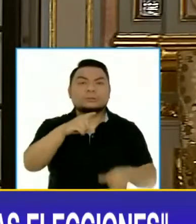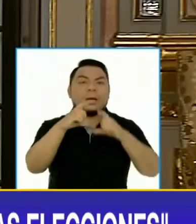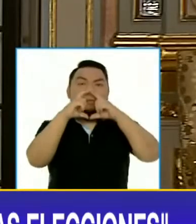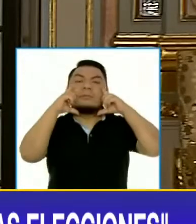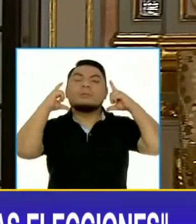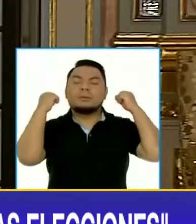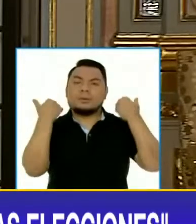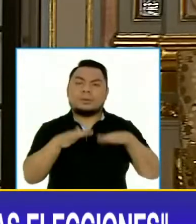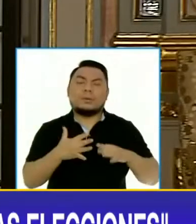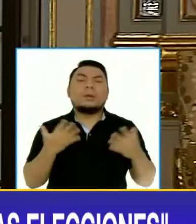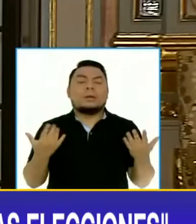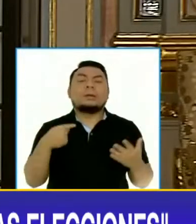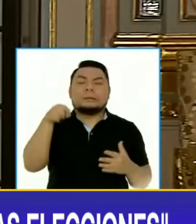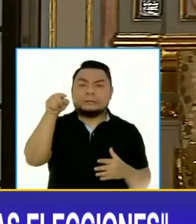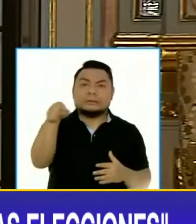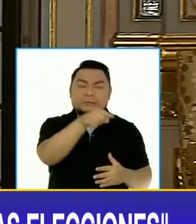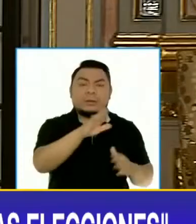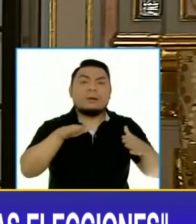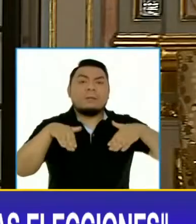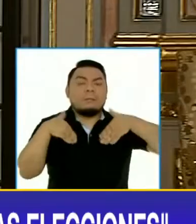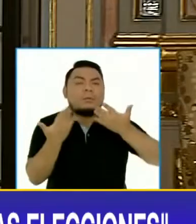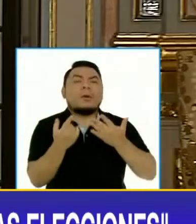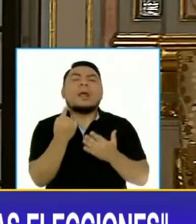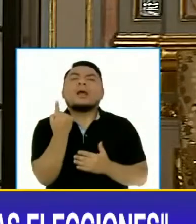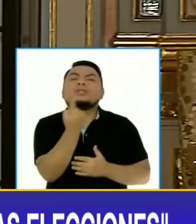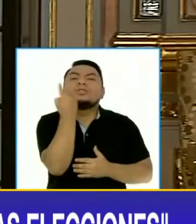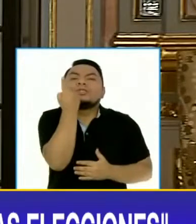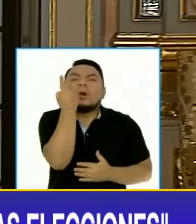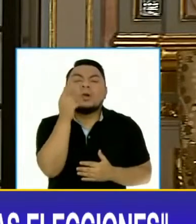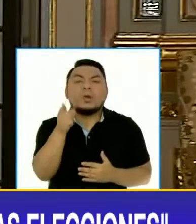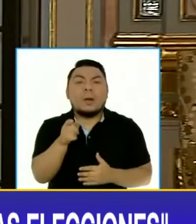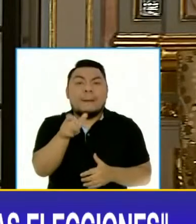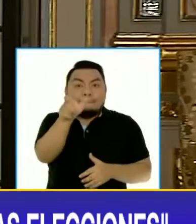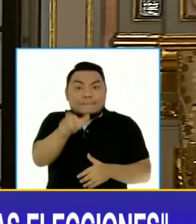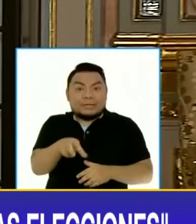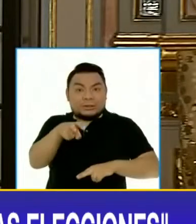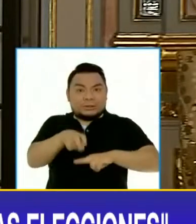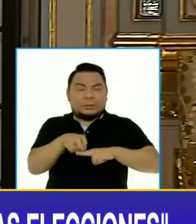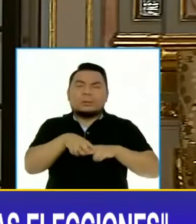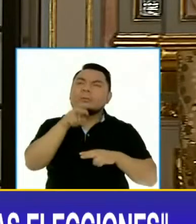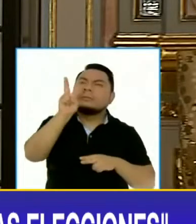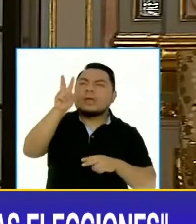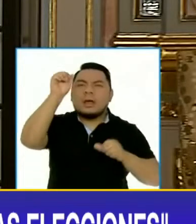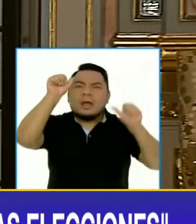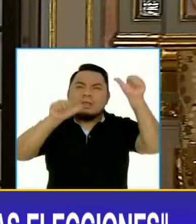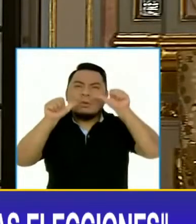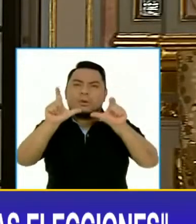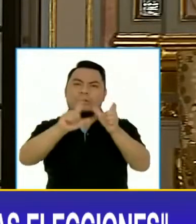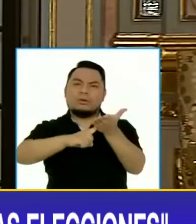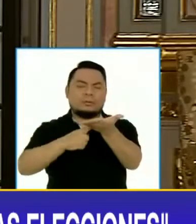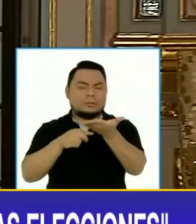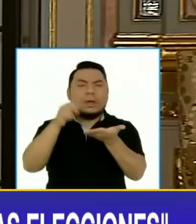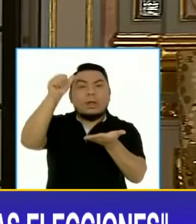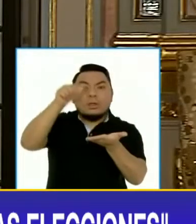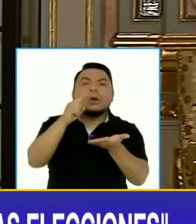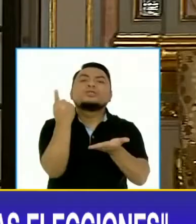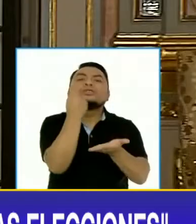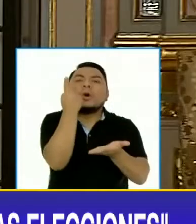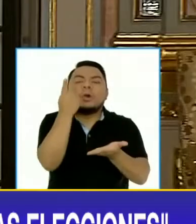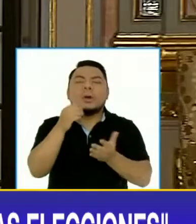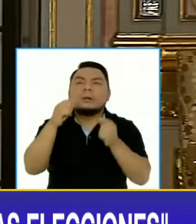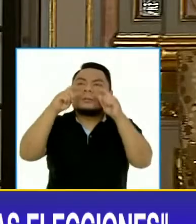que excepcionalmente podrán retirarse por 3 segundos en caso de dudas sobre la identidad de quien